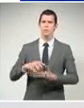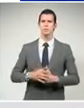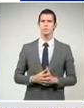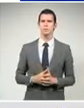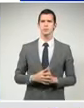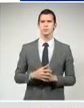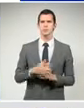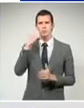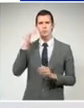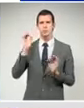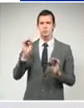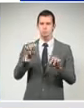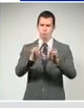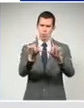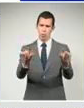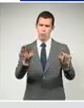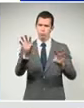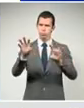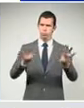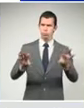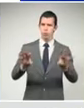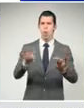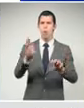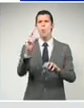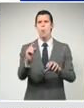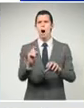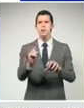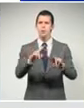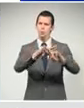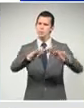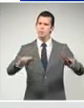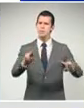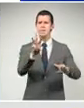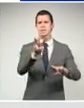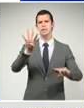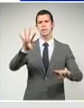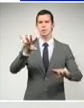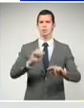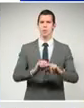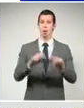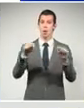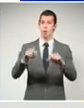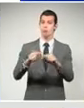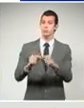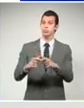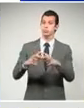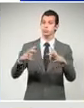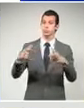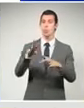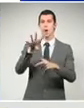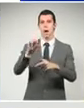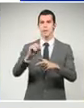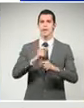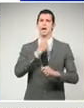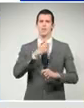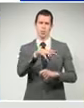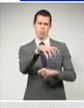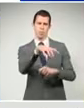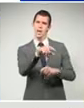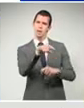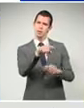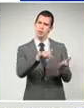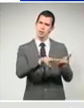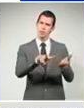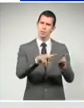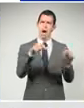la última vez que lo mostramos eran 35, hoy tenemos 40. La provincia de Pinar del Río con 6 eventos en